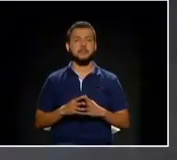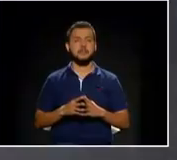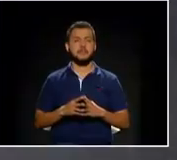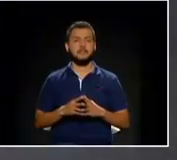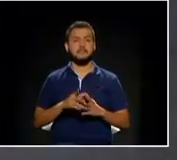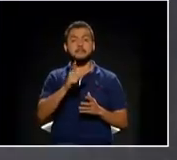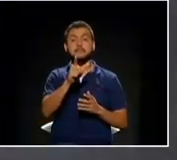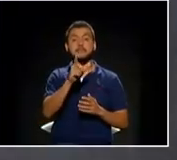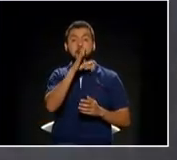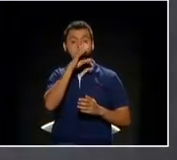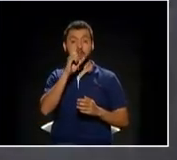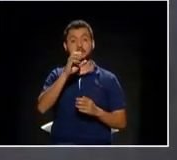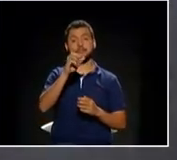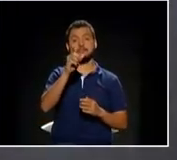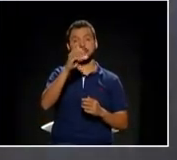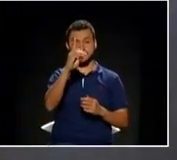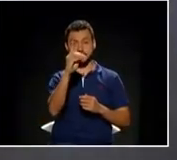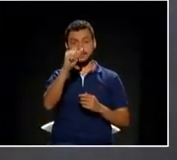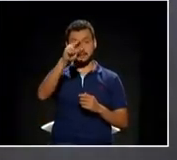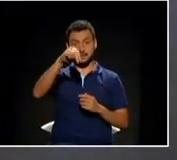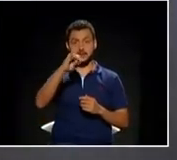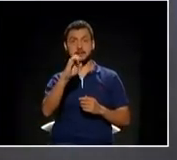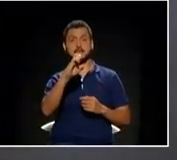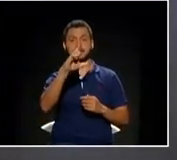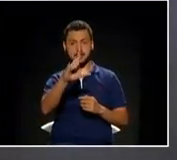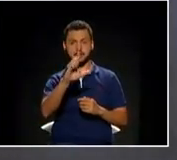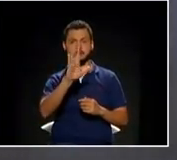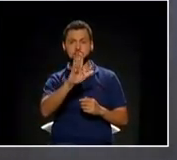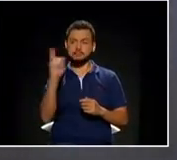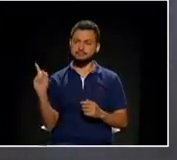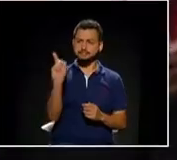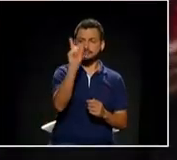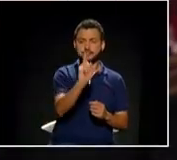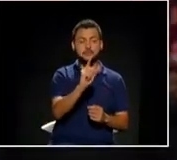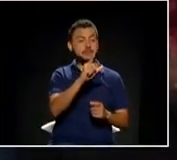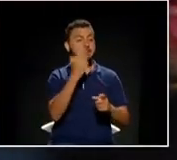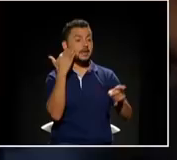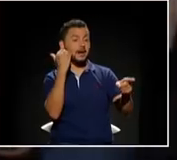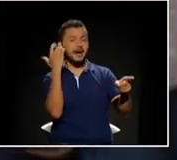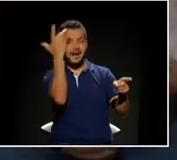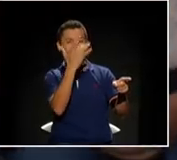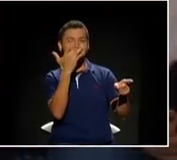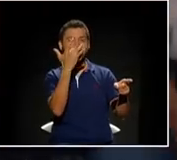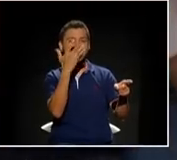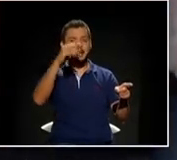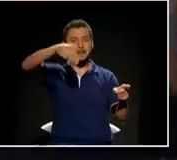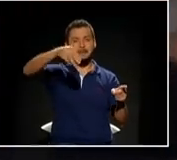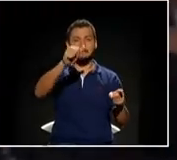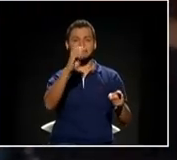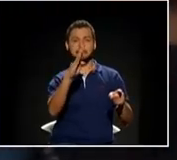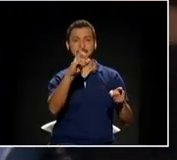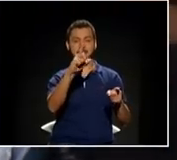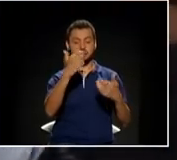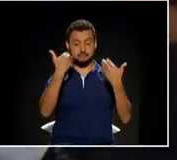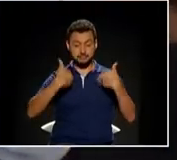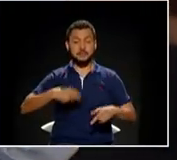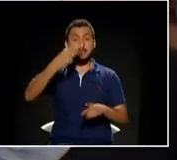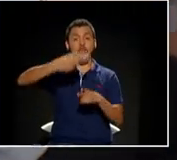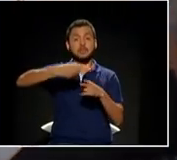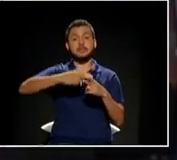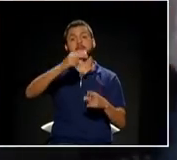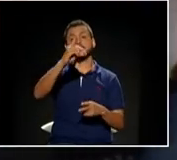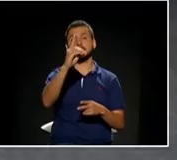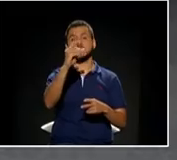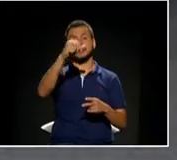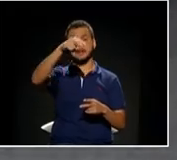felipe a todos los asistentes invitados a todas las personas que están en sus casas mi nombre es daniel quintero si dios quiere próximo alcalde de